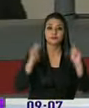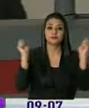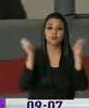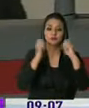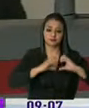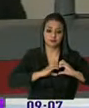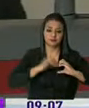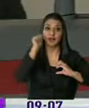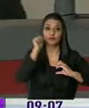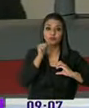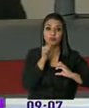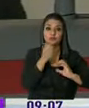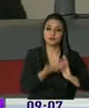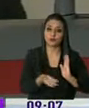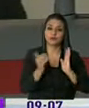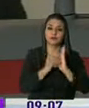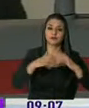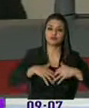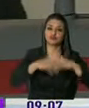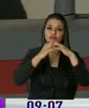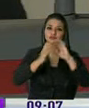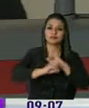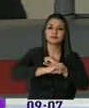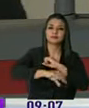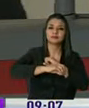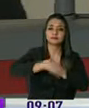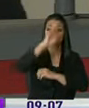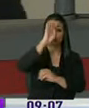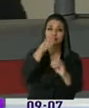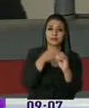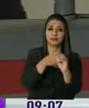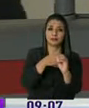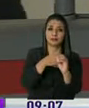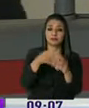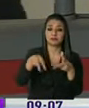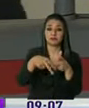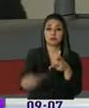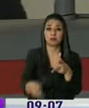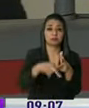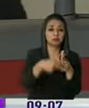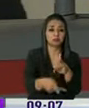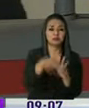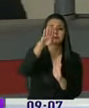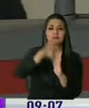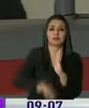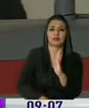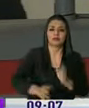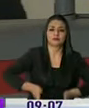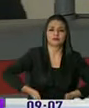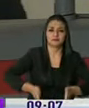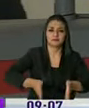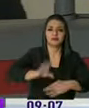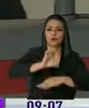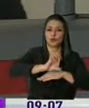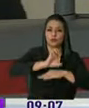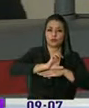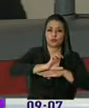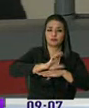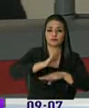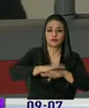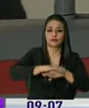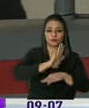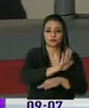Corazones Azules vuelve a reactivar su campaña con el objetivo de disminuir el número de víctimas mortales en las vías del país, esto a causa